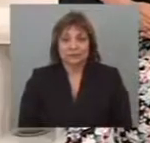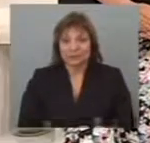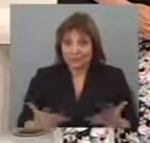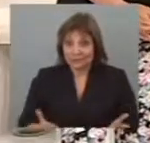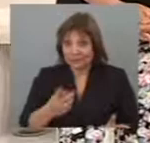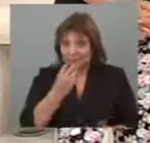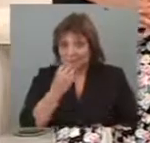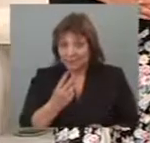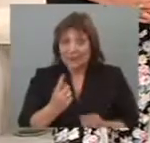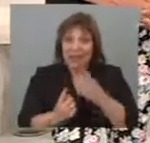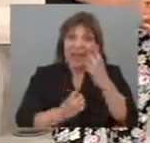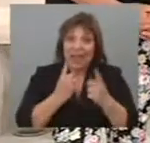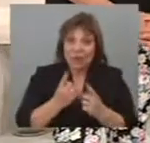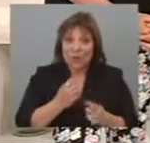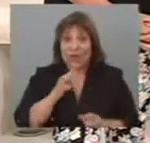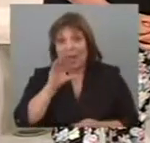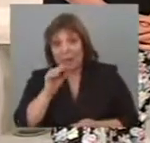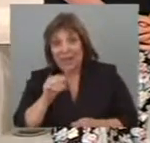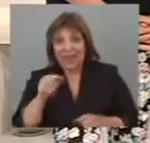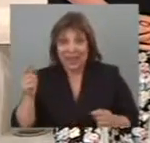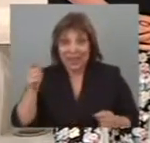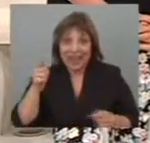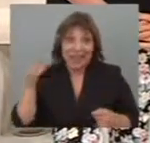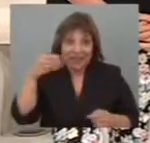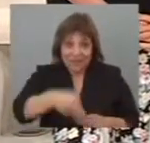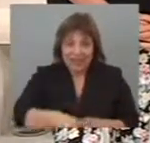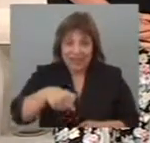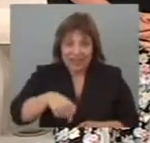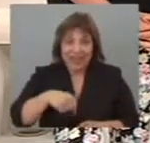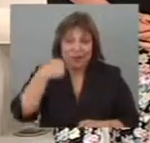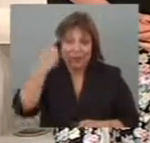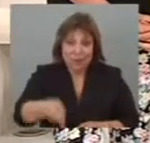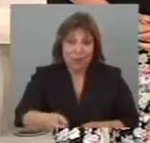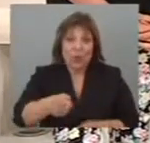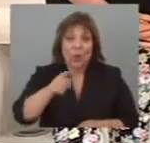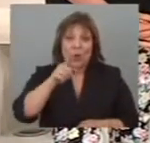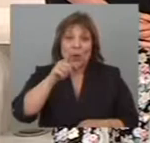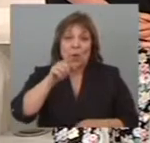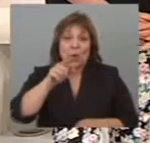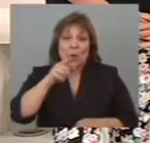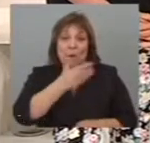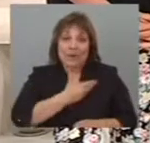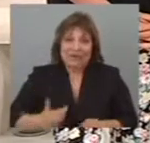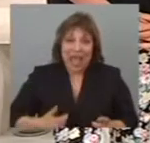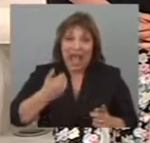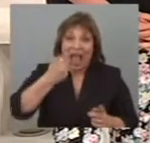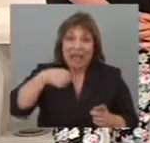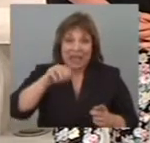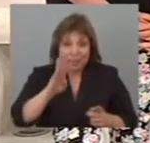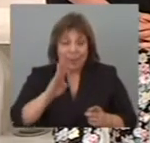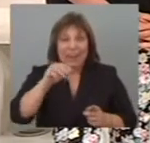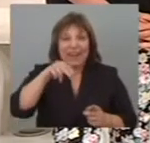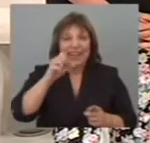Aquí ustedes tenían algunas voces que van a estar participando de Más Info. En piso vamos a tener al presidente de la ANEP, Wilson